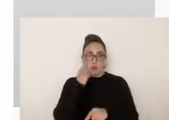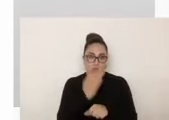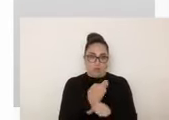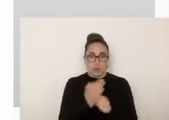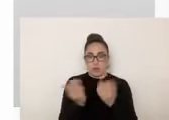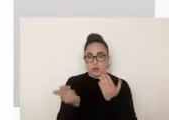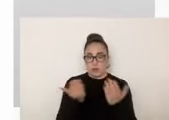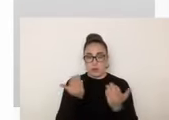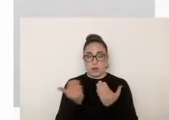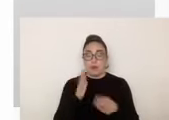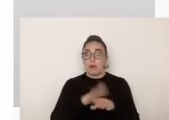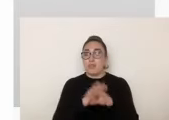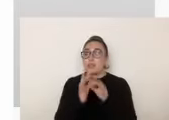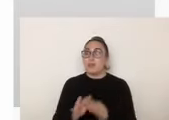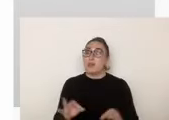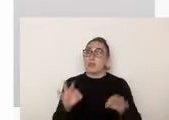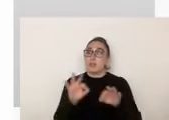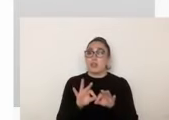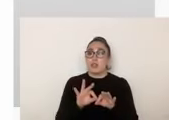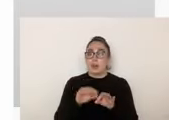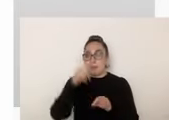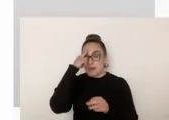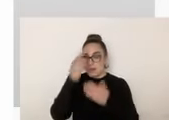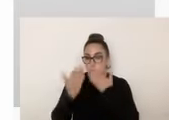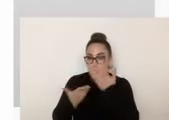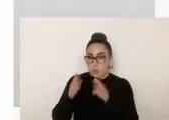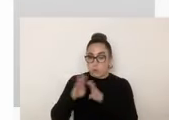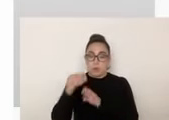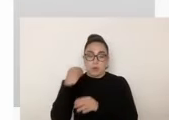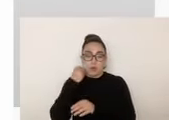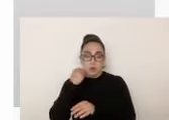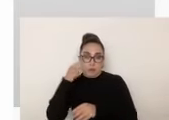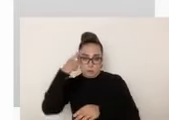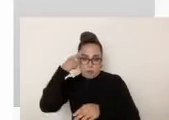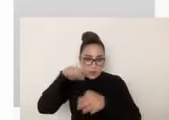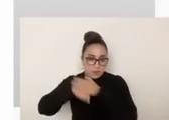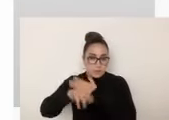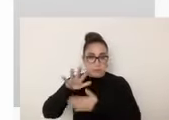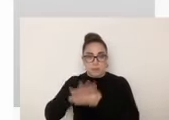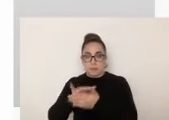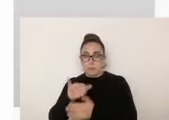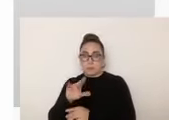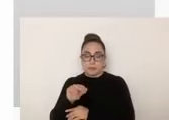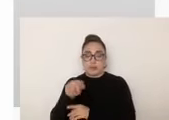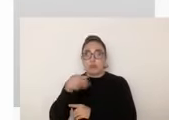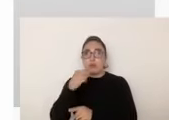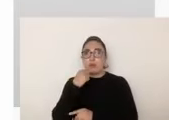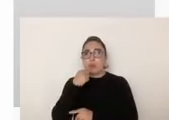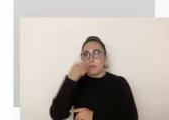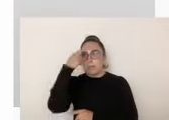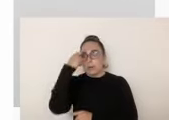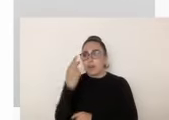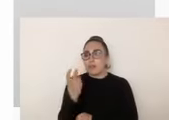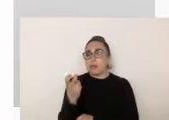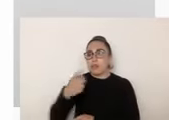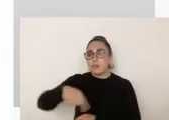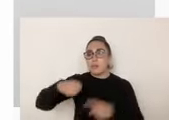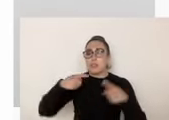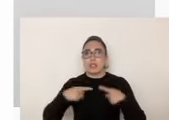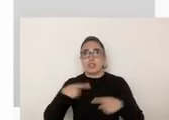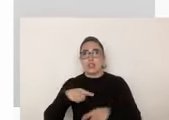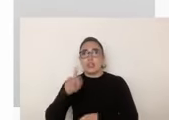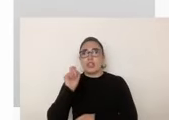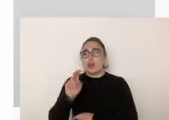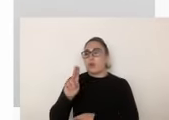punto fundamental es que en derecho penal no se habla de consecuencialismo, o apenas se habla de consecuencialismo, se habla de utilitarismo. Y esto es un problema porque el utilitarismo es una